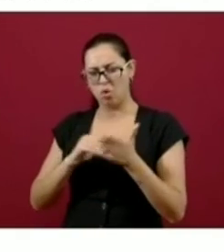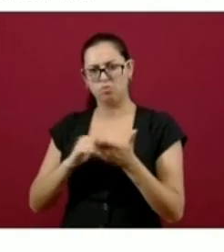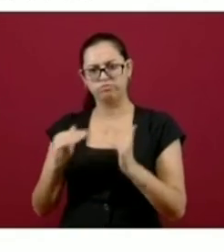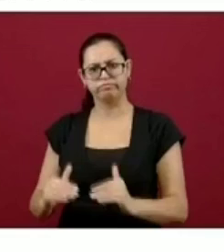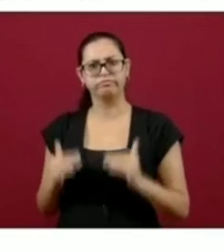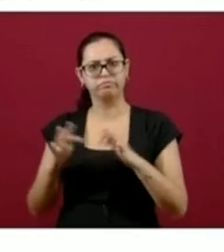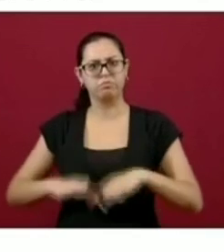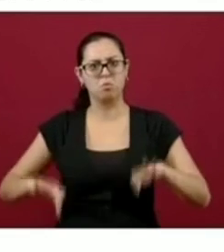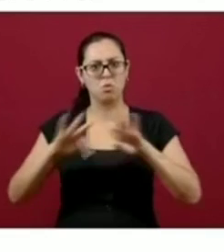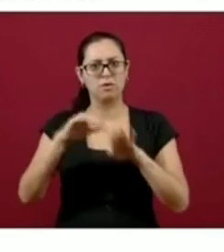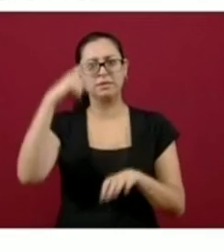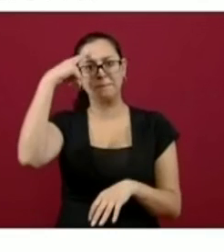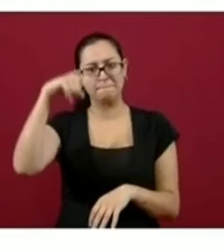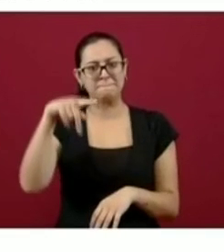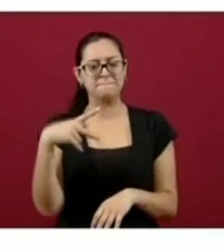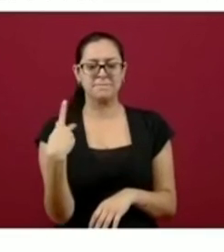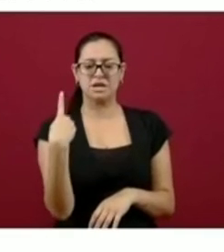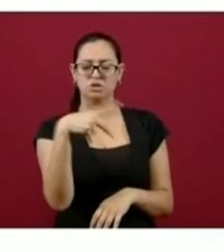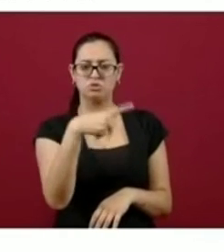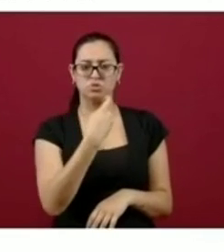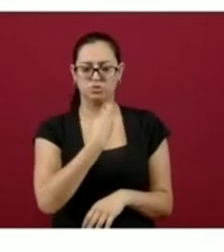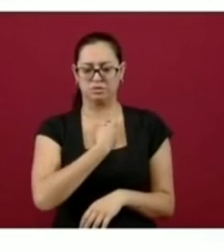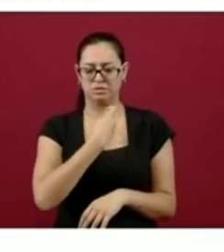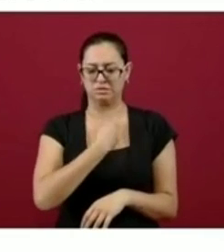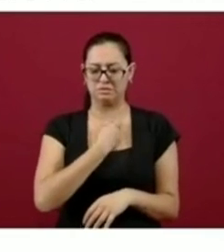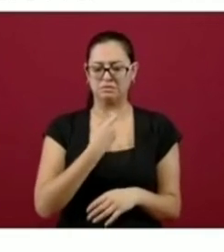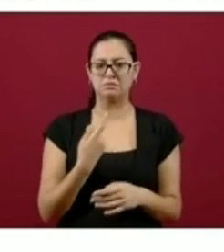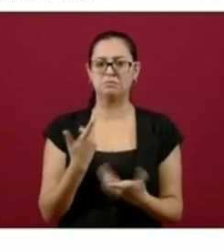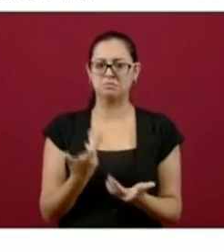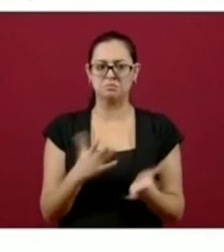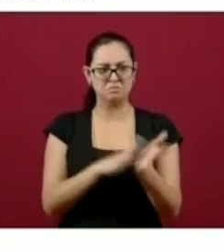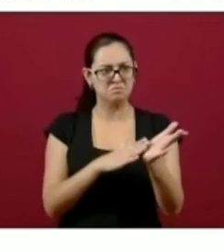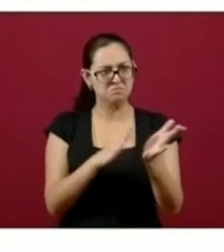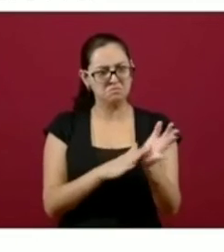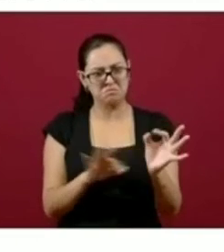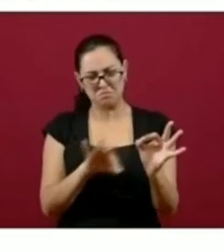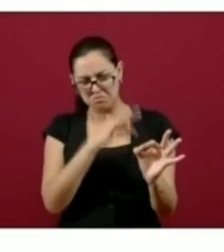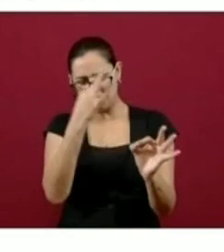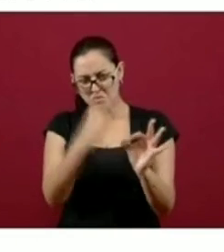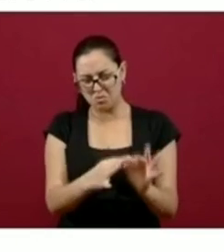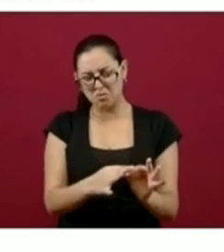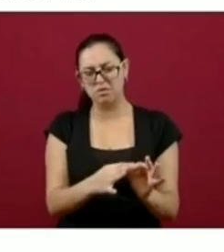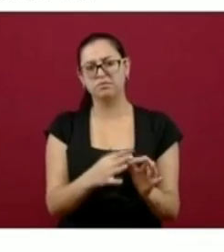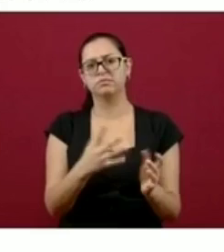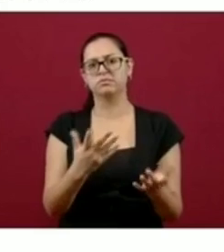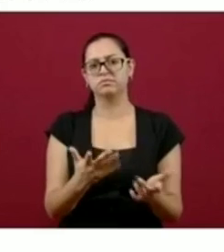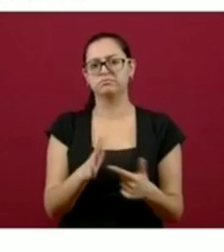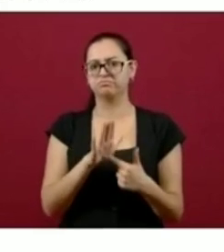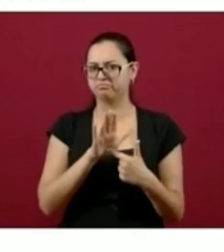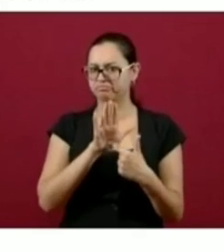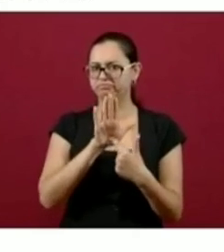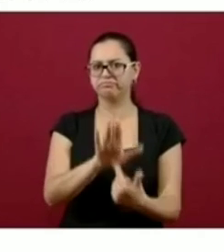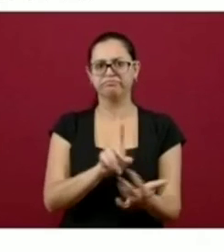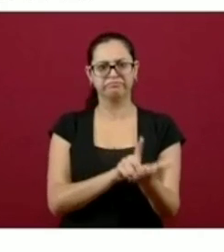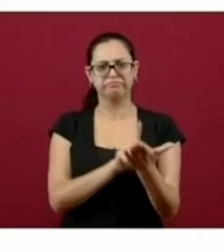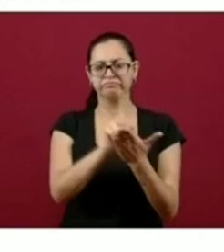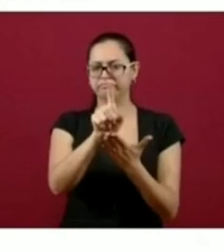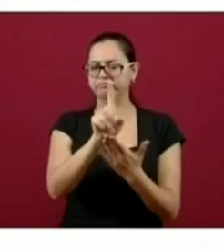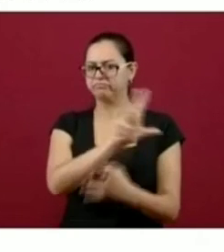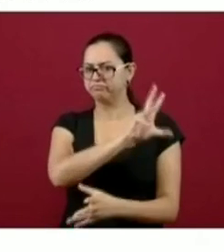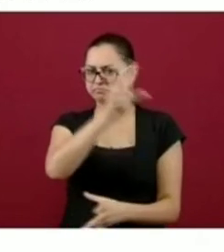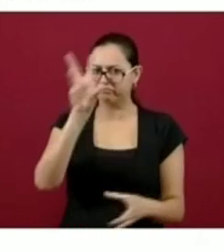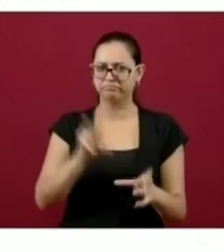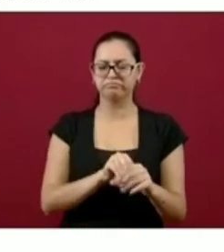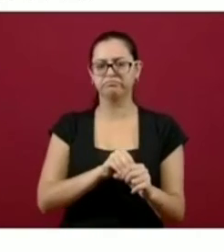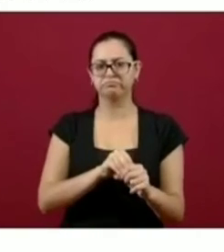para garantizar su identidad y debida documentación como mexicanas y mexicanos en Estados Unidos con el pleno ejercicio de sus derechos